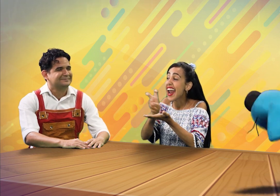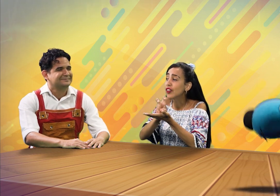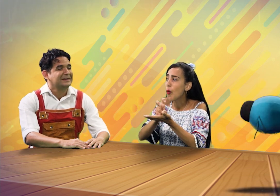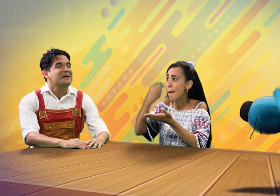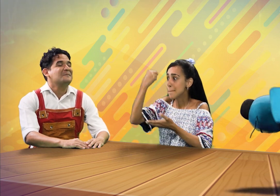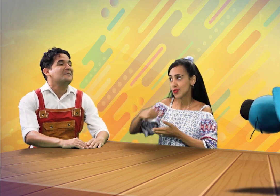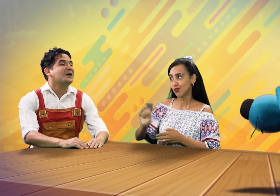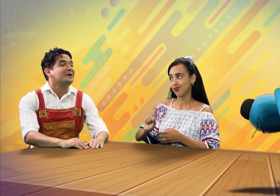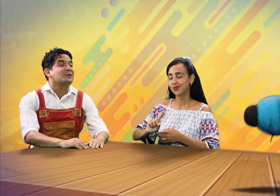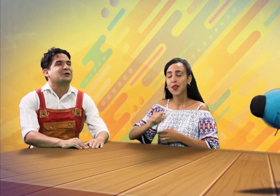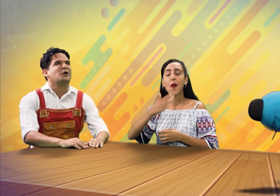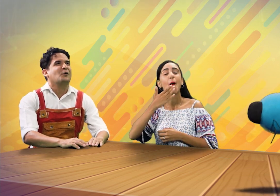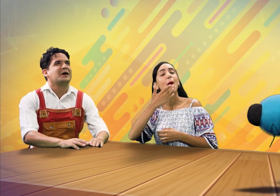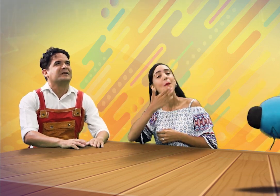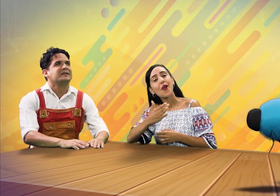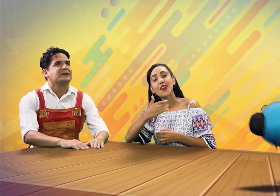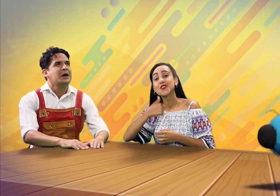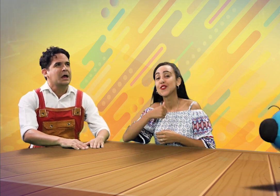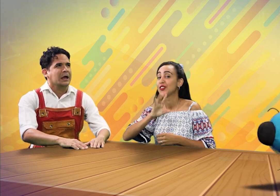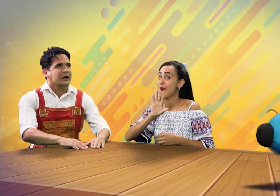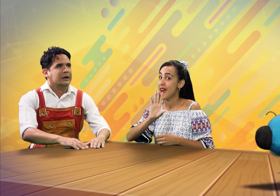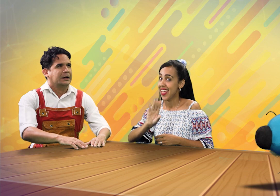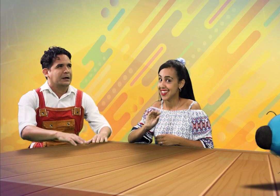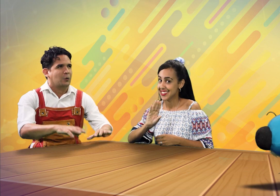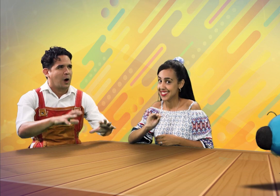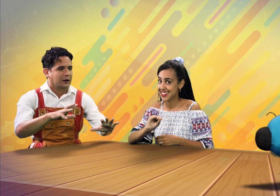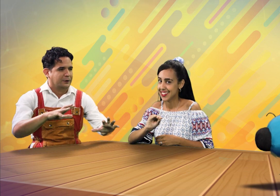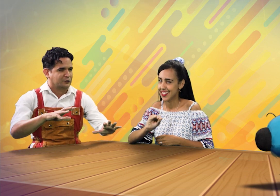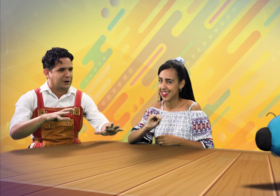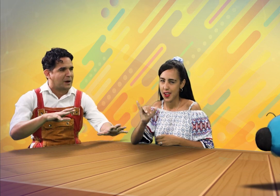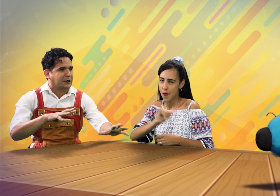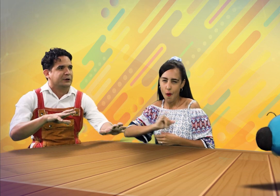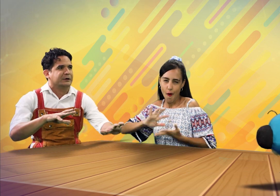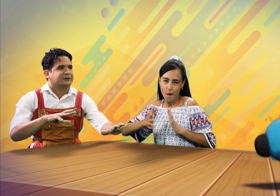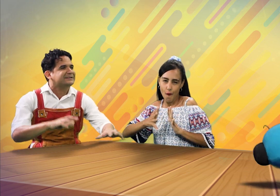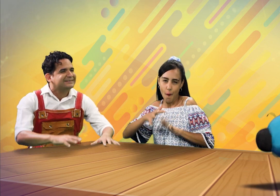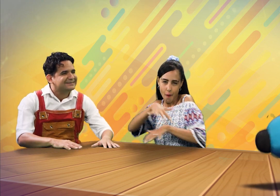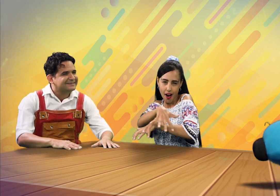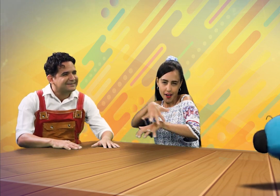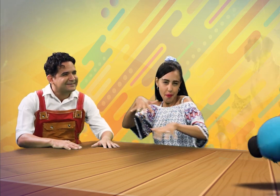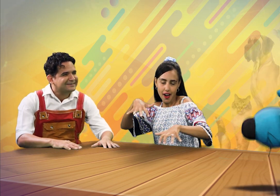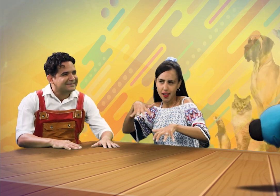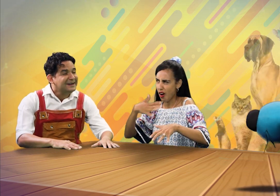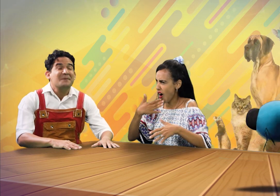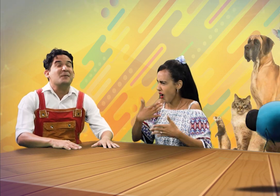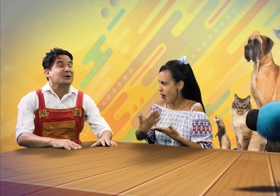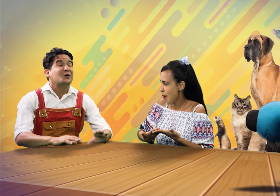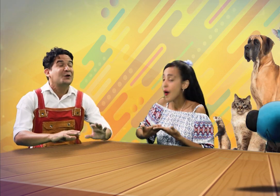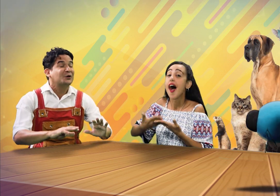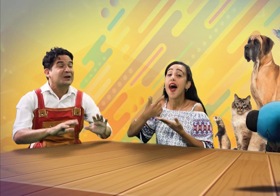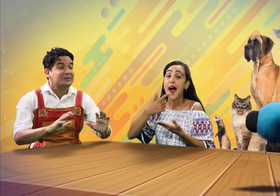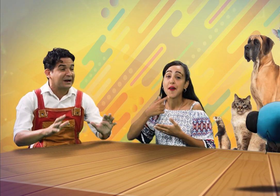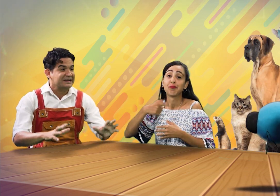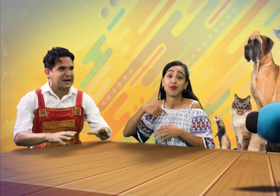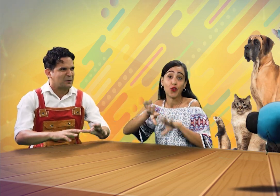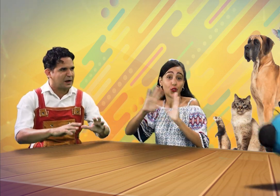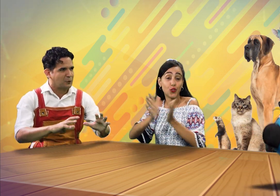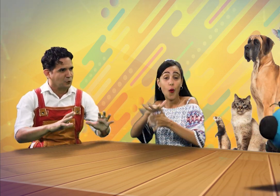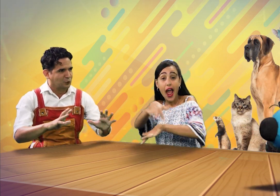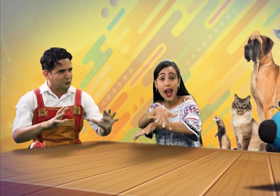humano. Bueno, pues te lo voy a decir en el lenguaje de los animales. ¿Cómo es eso? Bueno, todos los